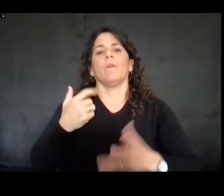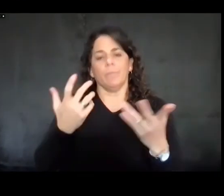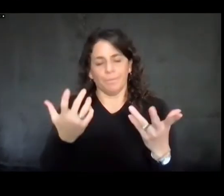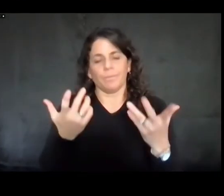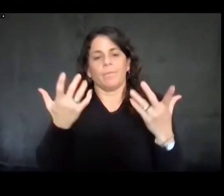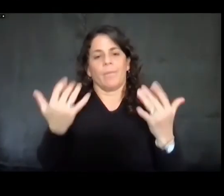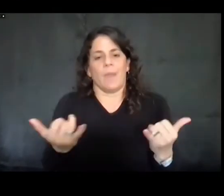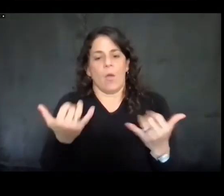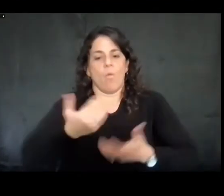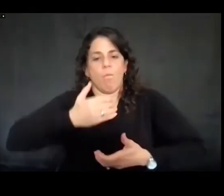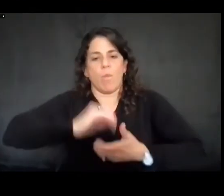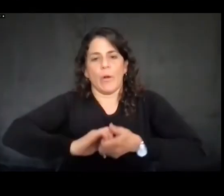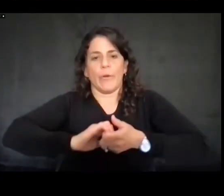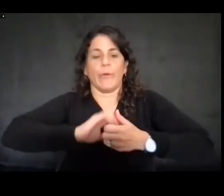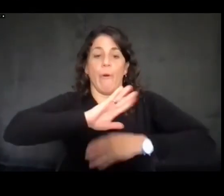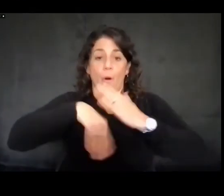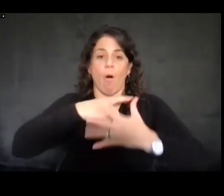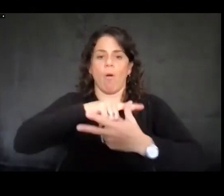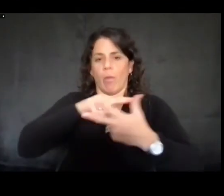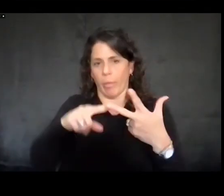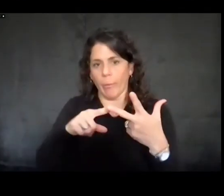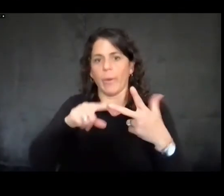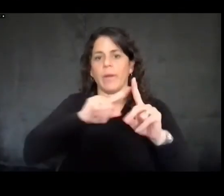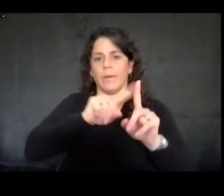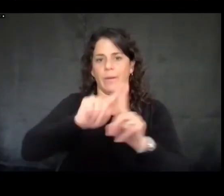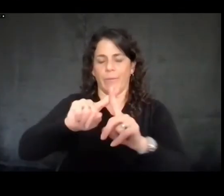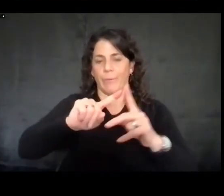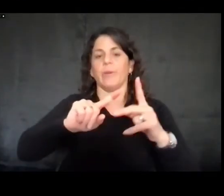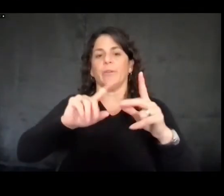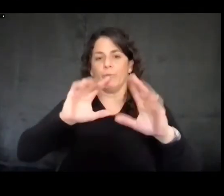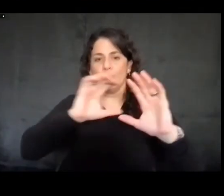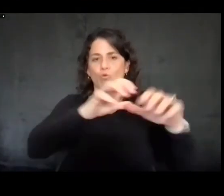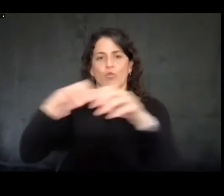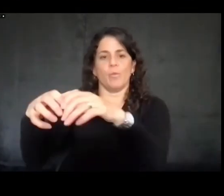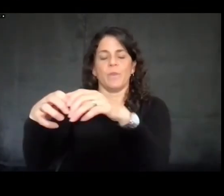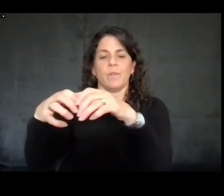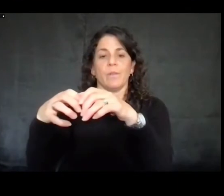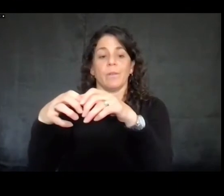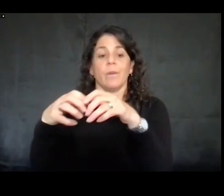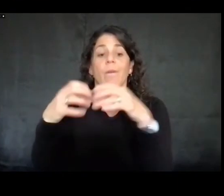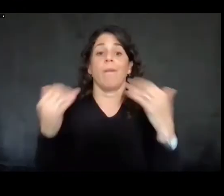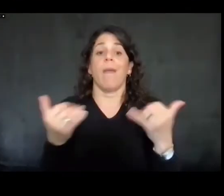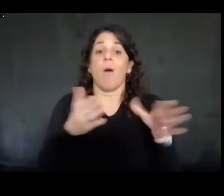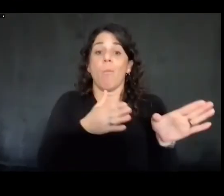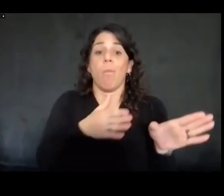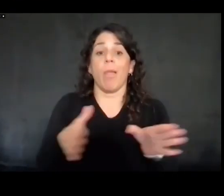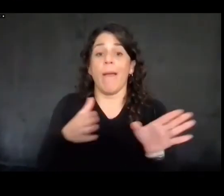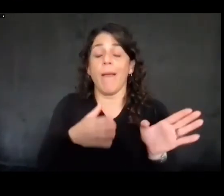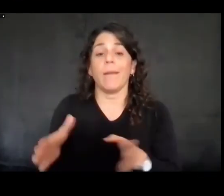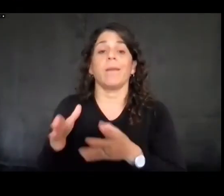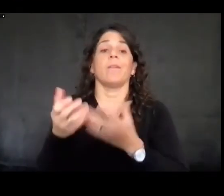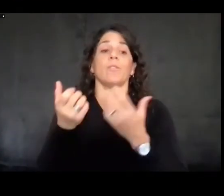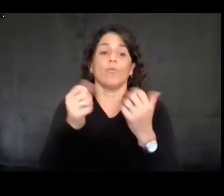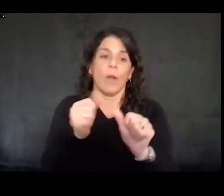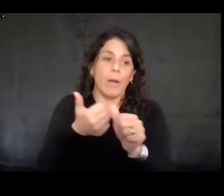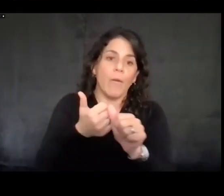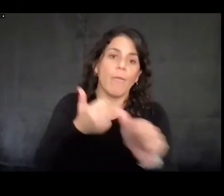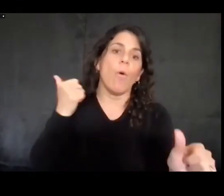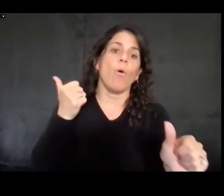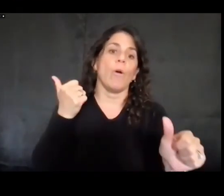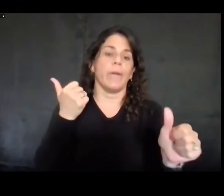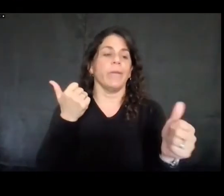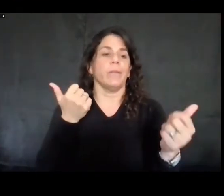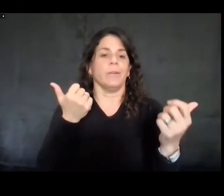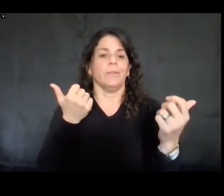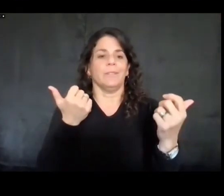sociedad con con todos los grupos que he mencionado y estamos planeando de atenuar